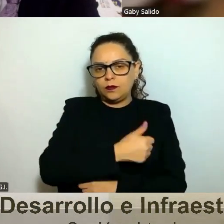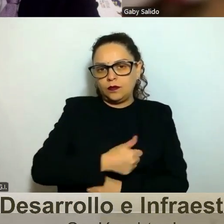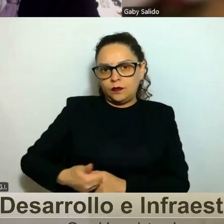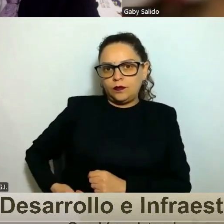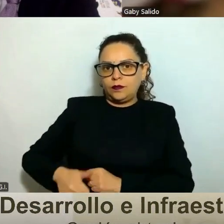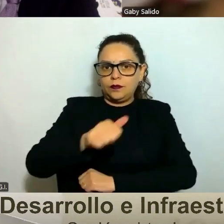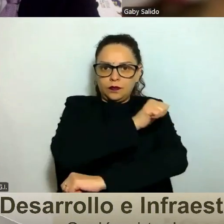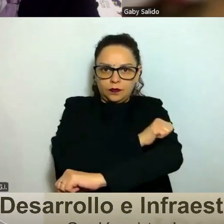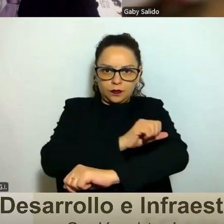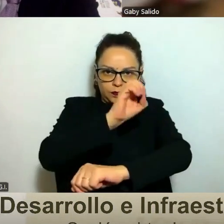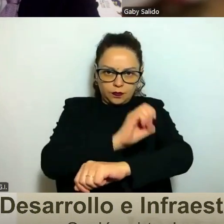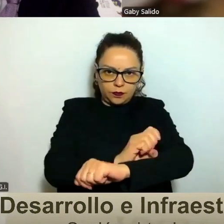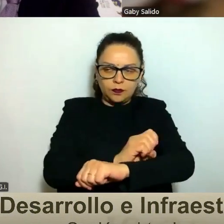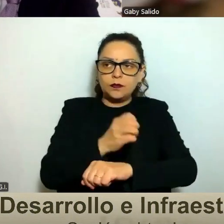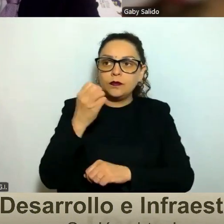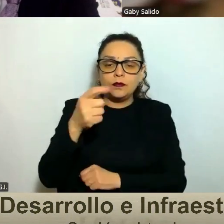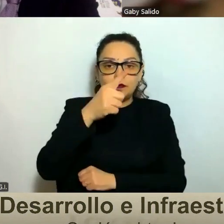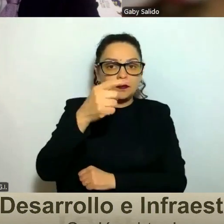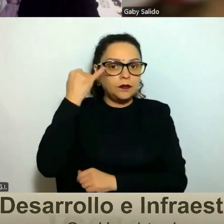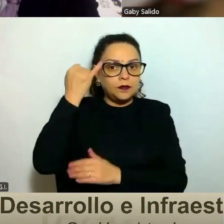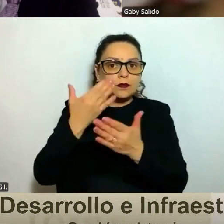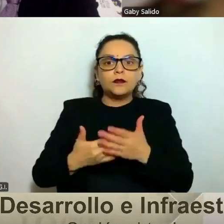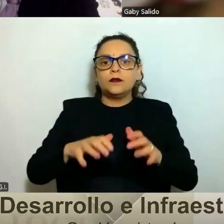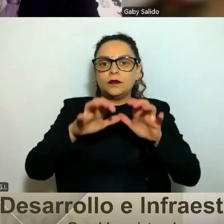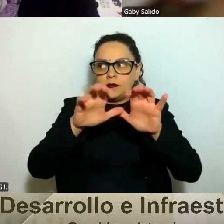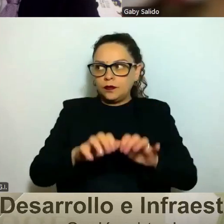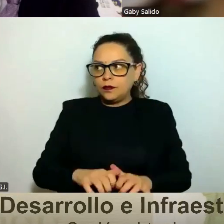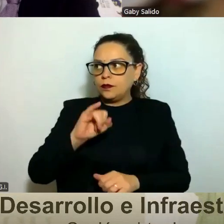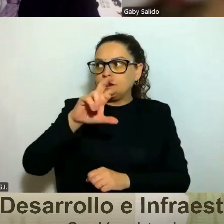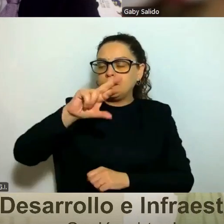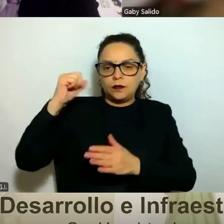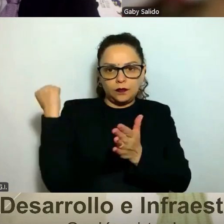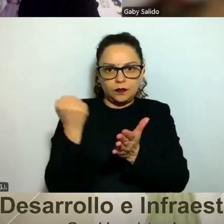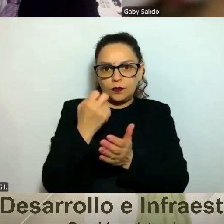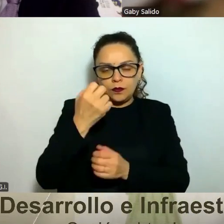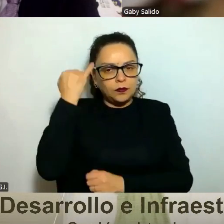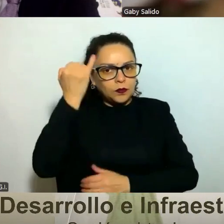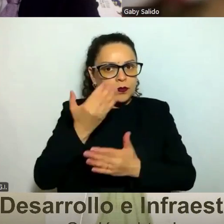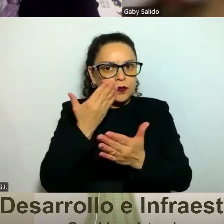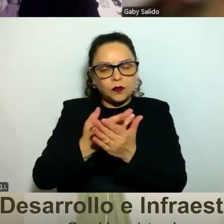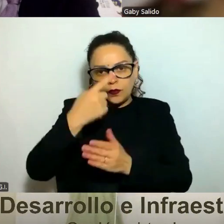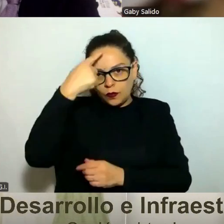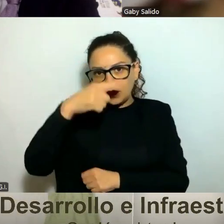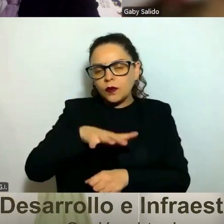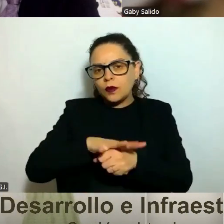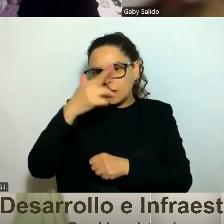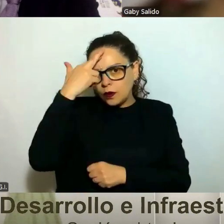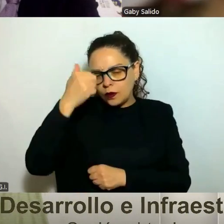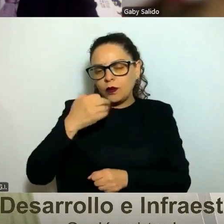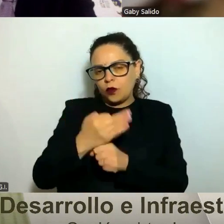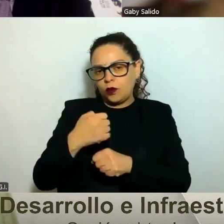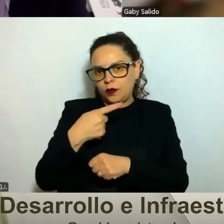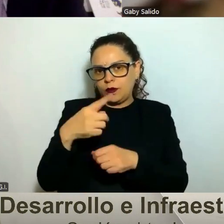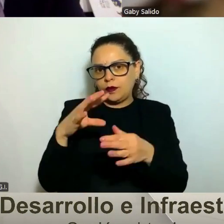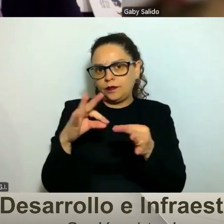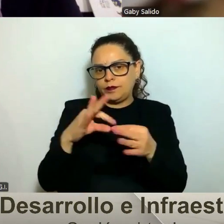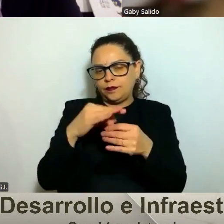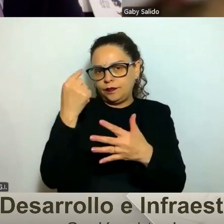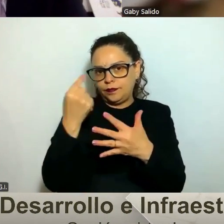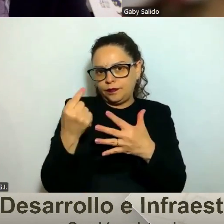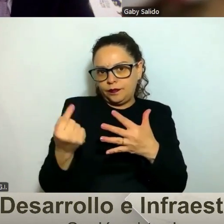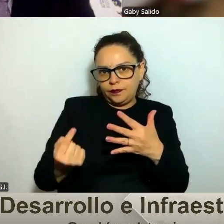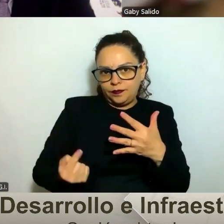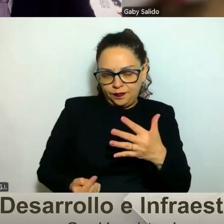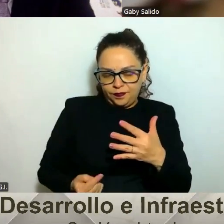precisa que el dictamen puesto a consideración propone la aprobación de la iniciativa planteada en atención a las siguientes consideraciones. La iniciativa da cumplimiento